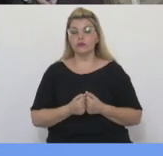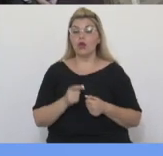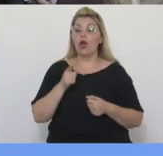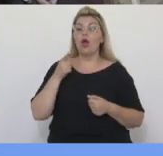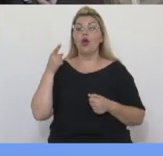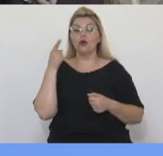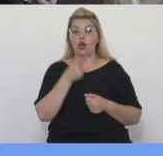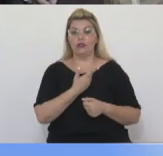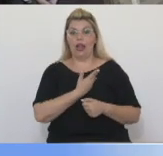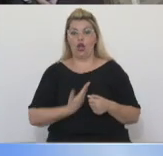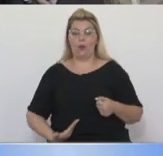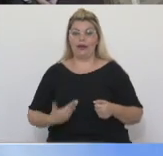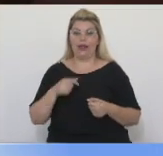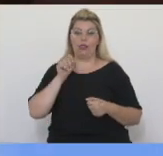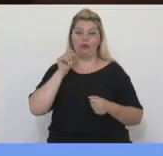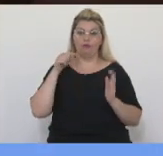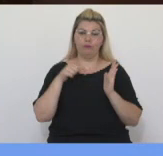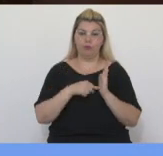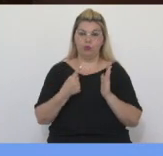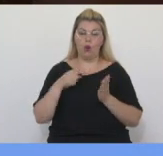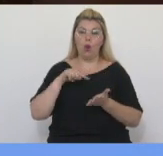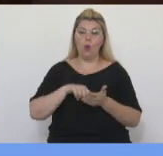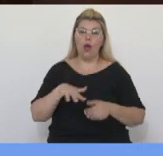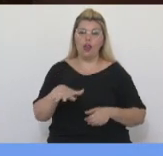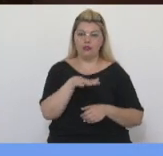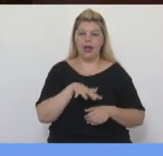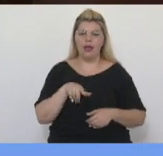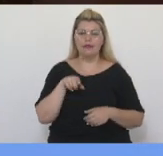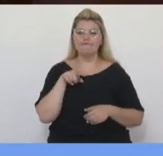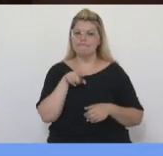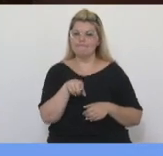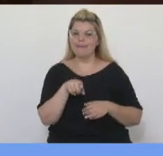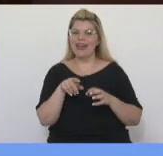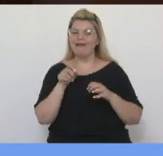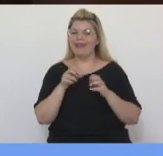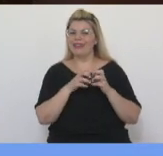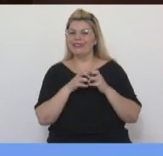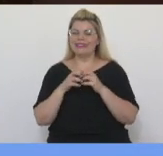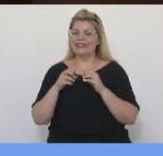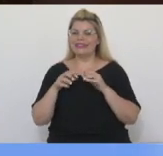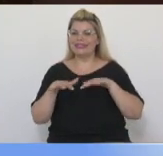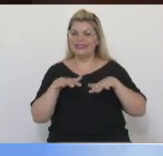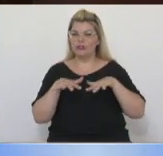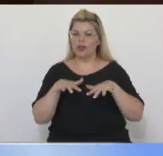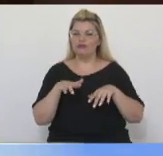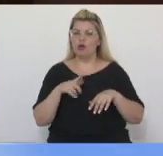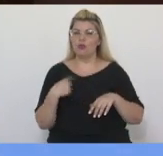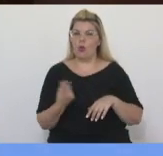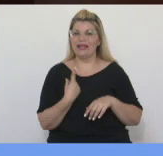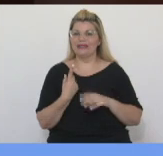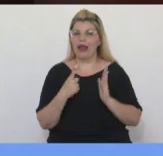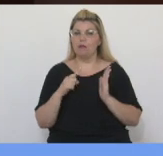de la provincia por la situación que está generando de conflicto en nuestra provincia sobre todo en la